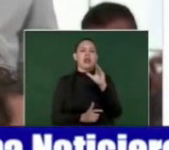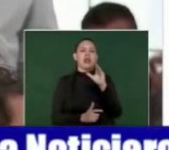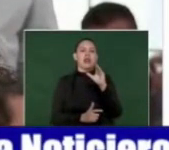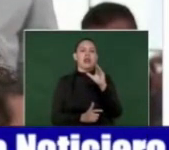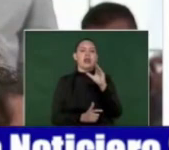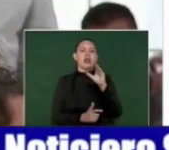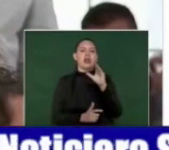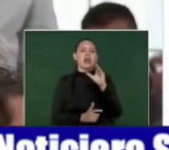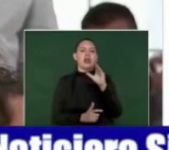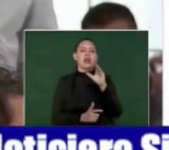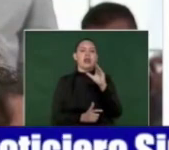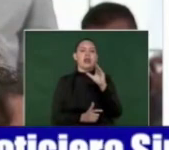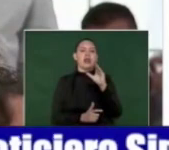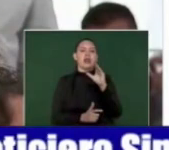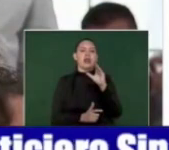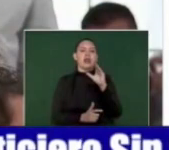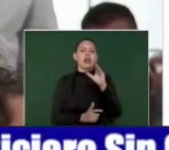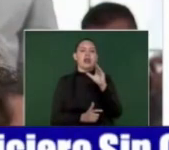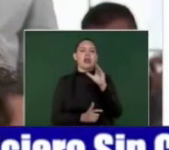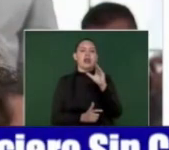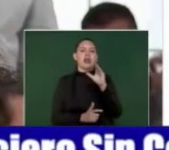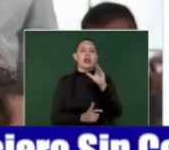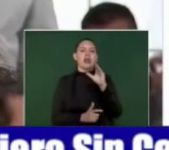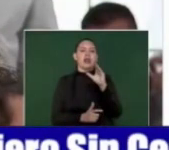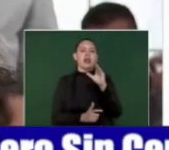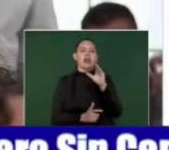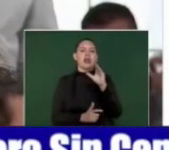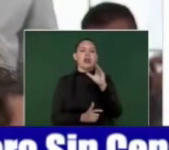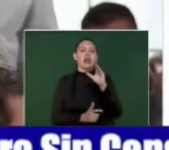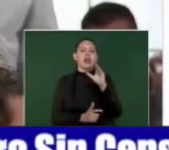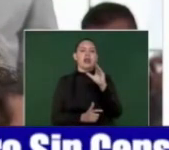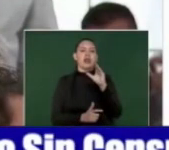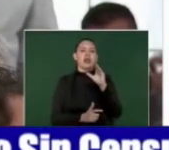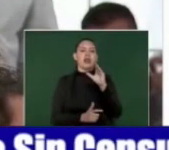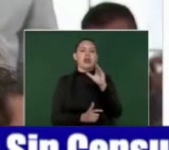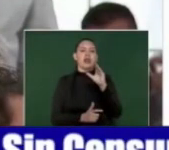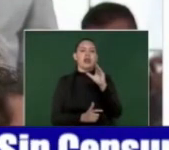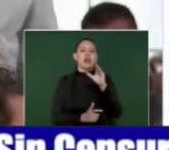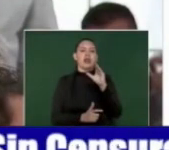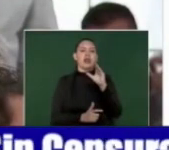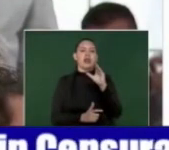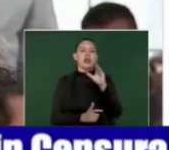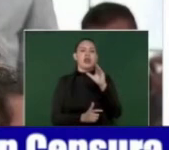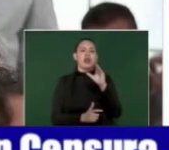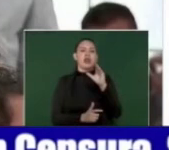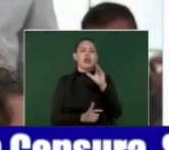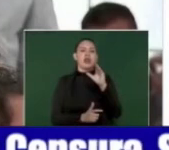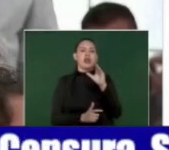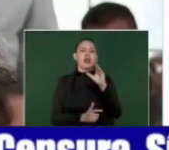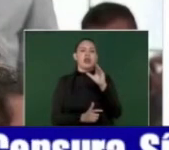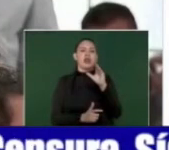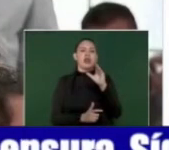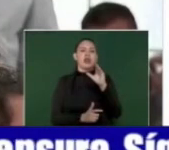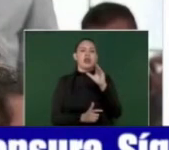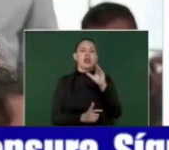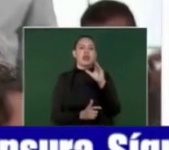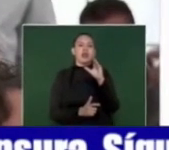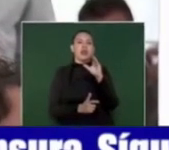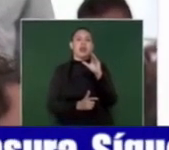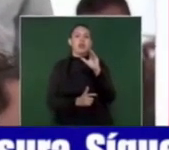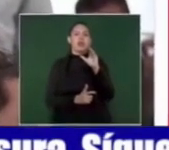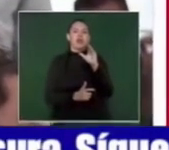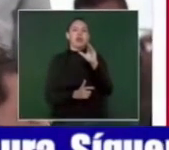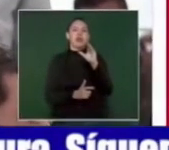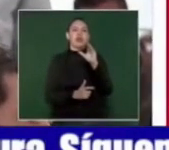al señalamiento de que no se le puede preguntar nada a las Fuerzas Armadas. Para mí ese es el verdadero, el